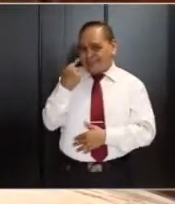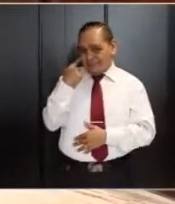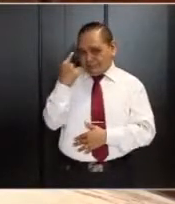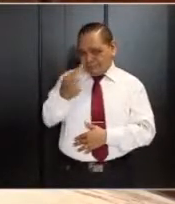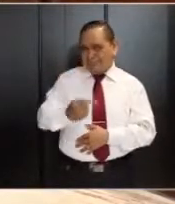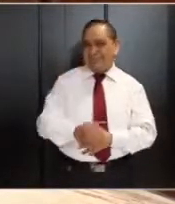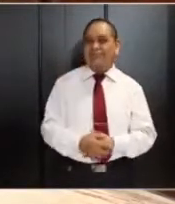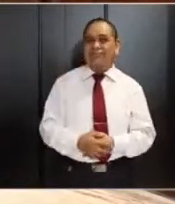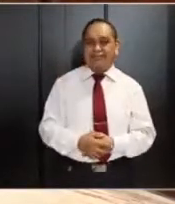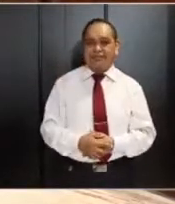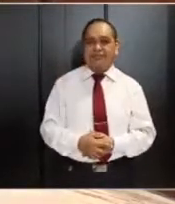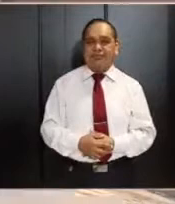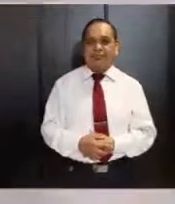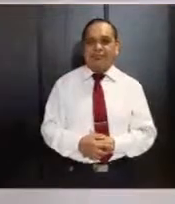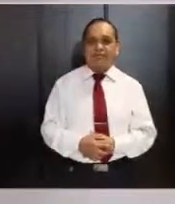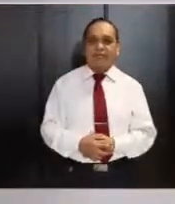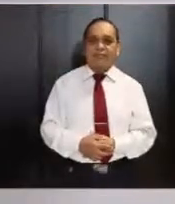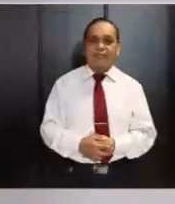oyendo.